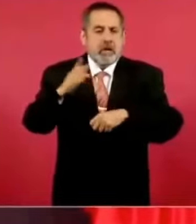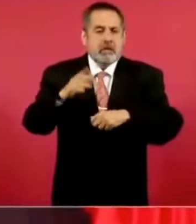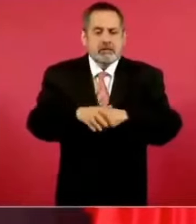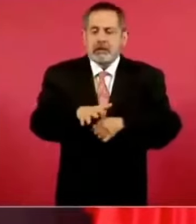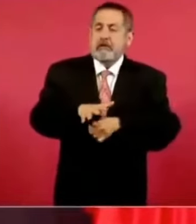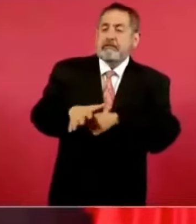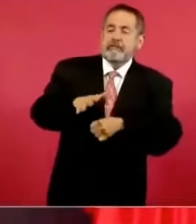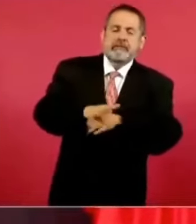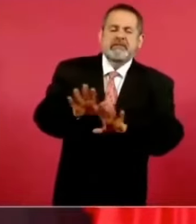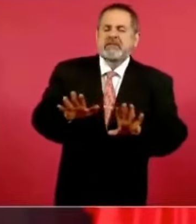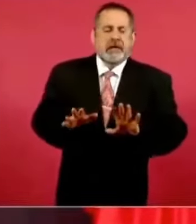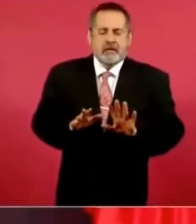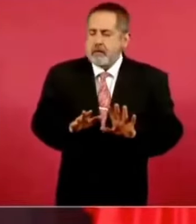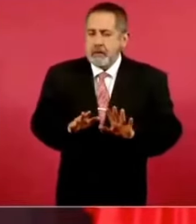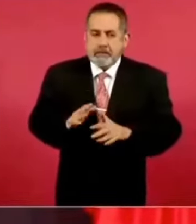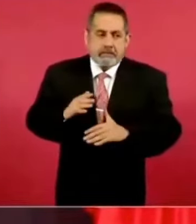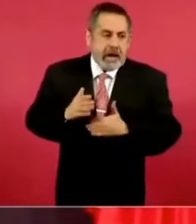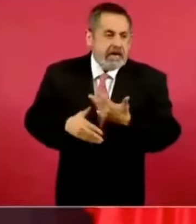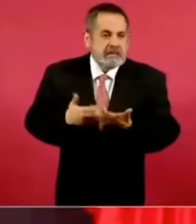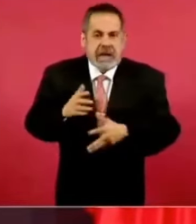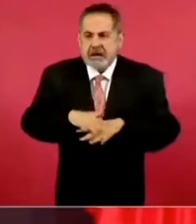llenadera.